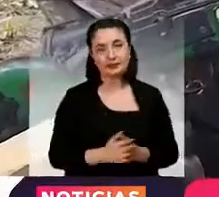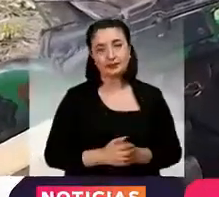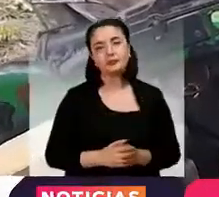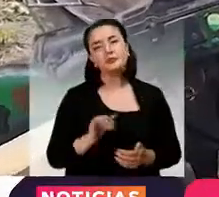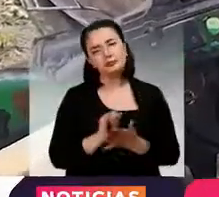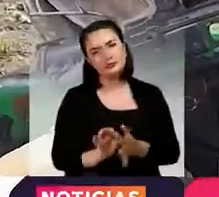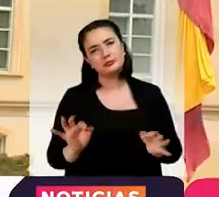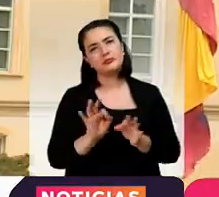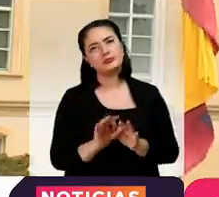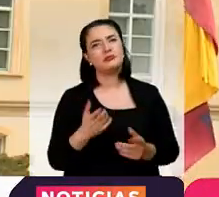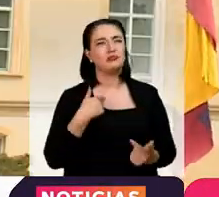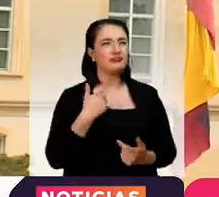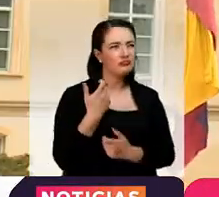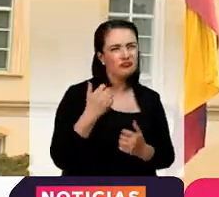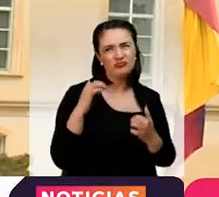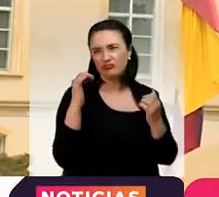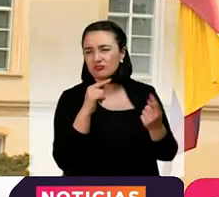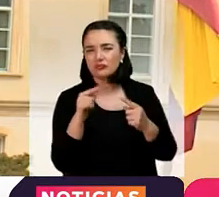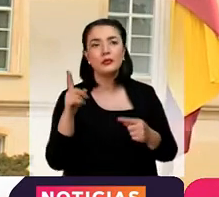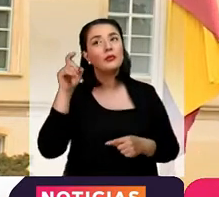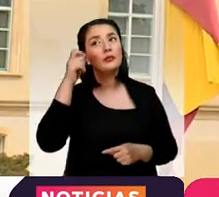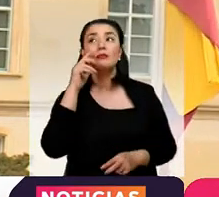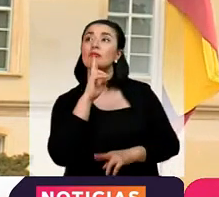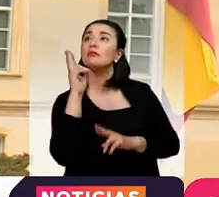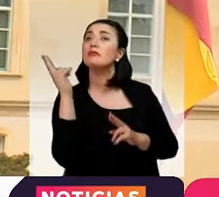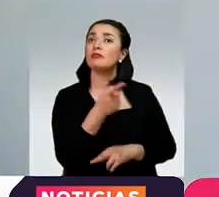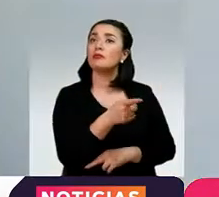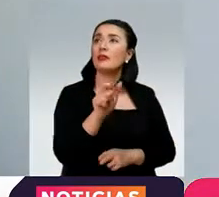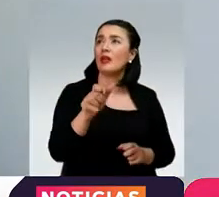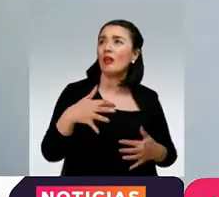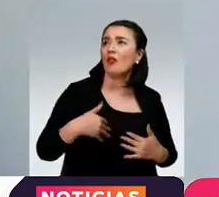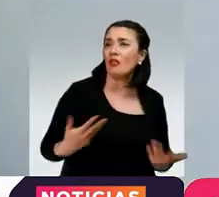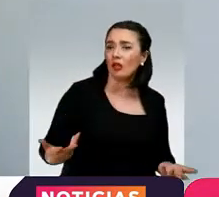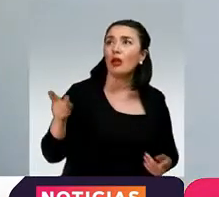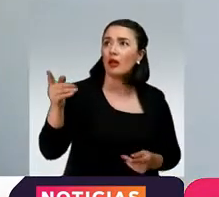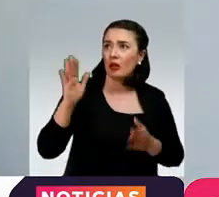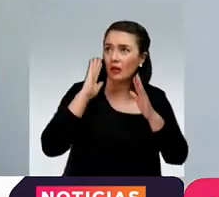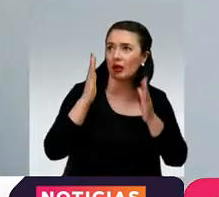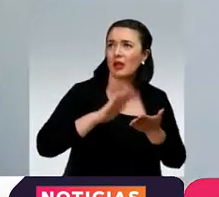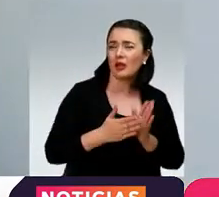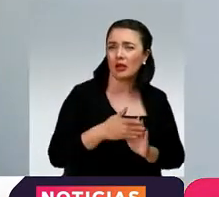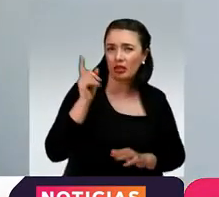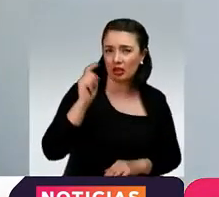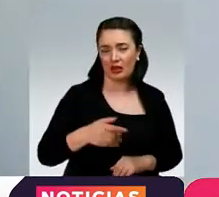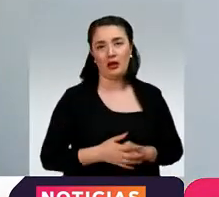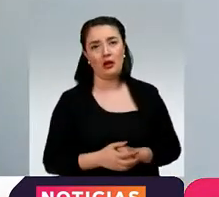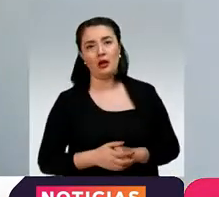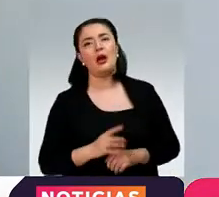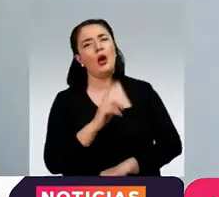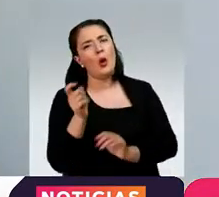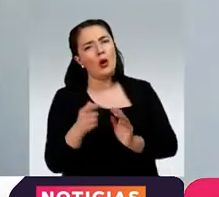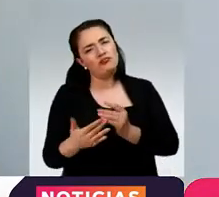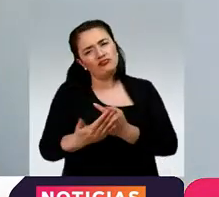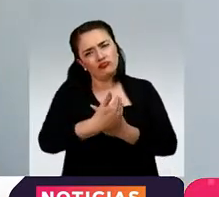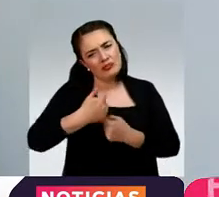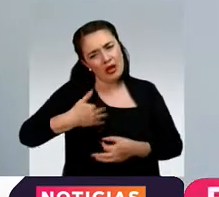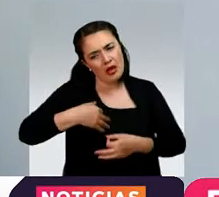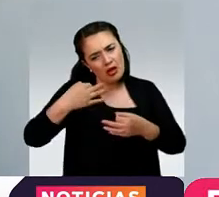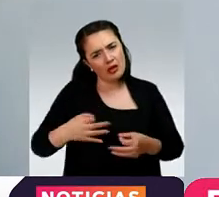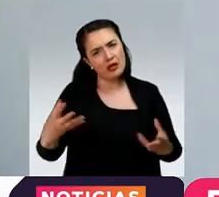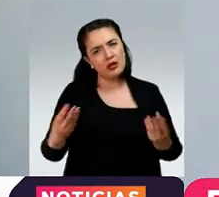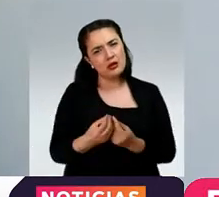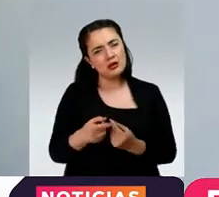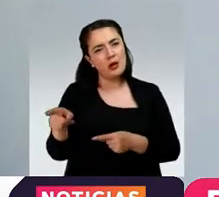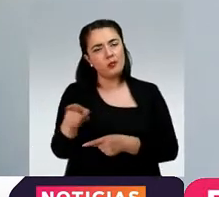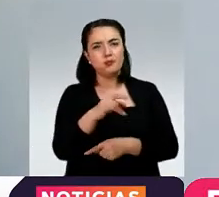conflicto armado y que el gobierno le responda a las víctimas por la paz. Y a rodear de protección política y ética la misión de las